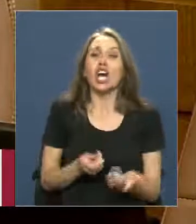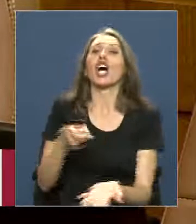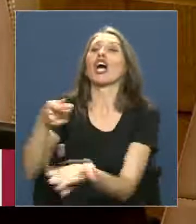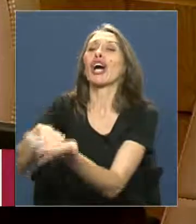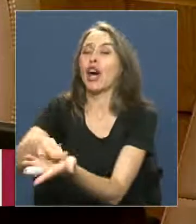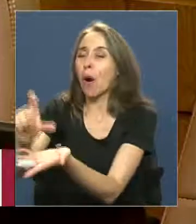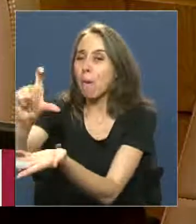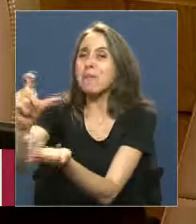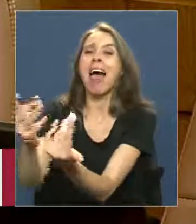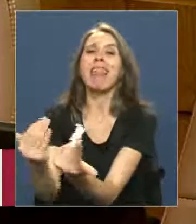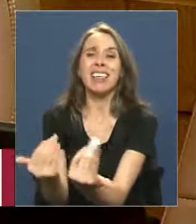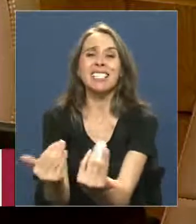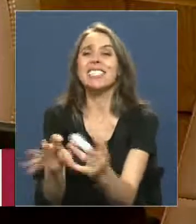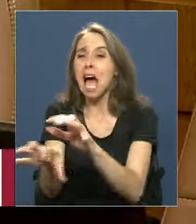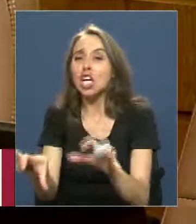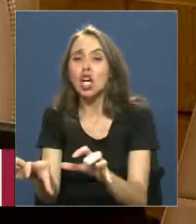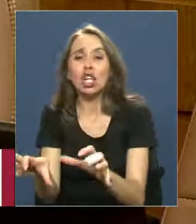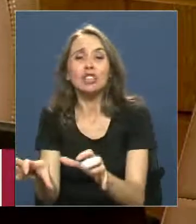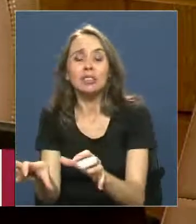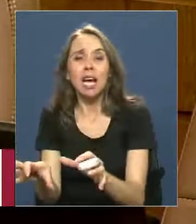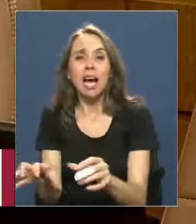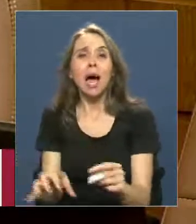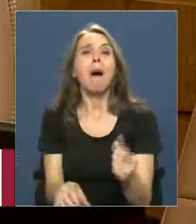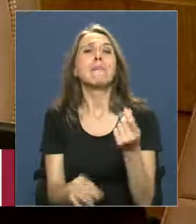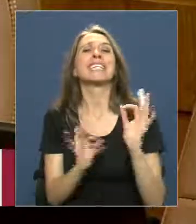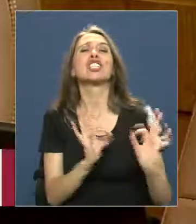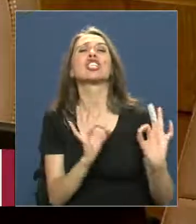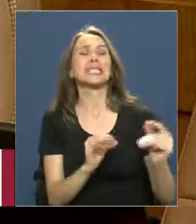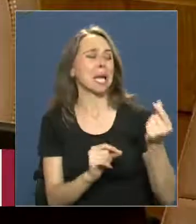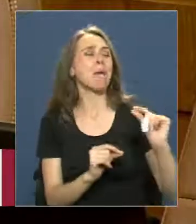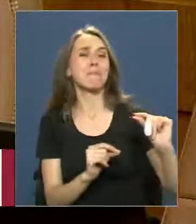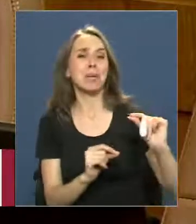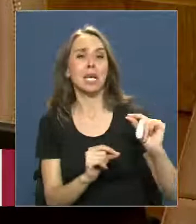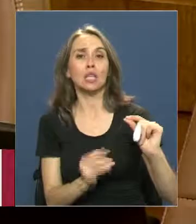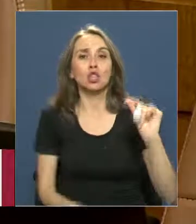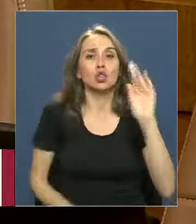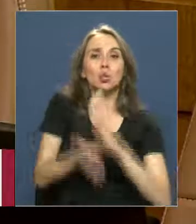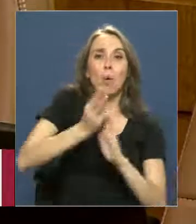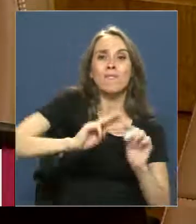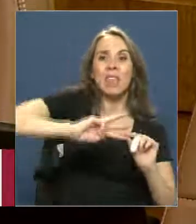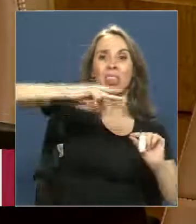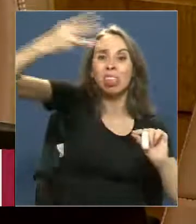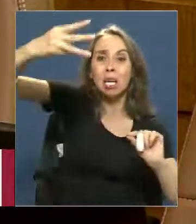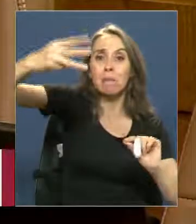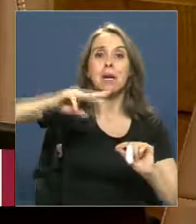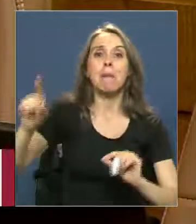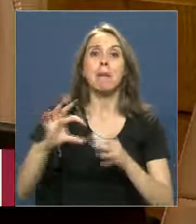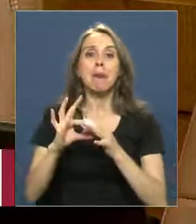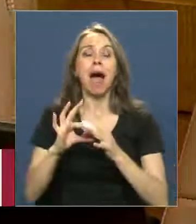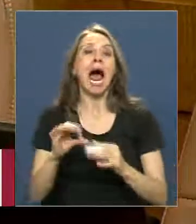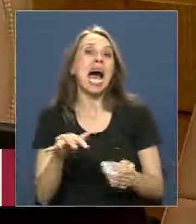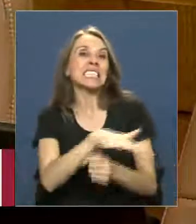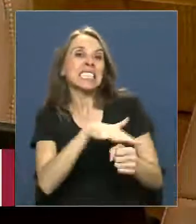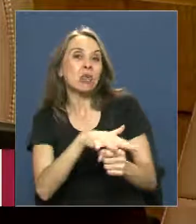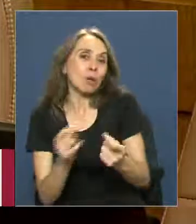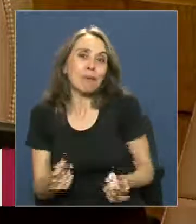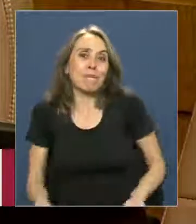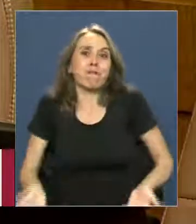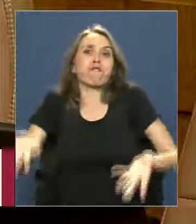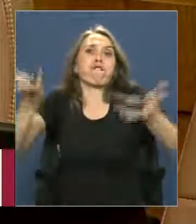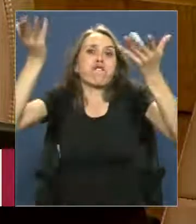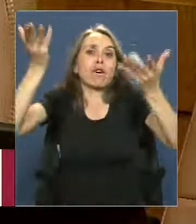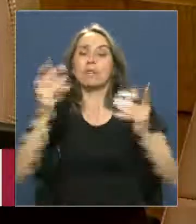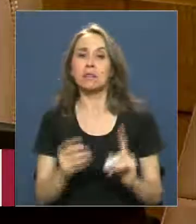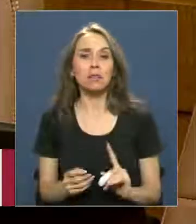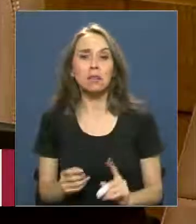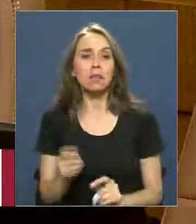un insumo necesario, y que esté al triple del precio, solo porque estamos especulando. Y por tanto esas personas